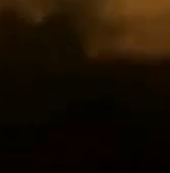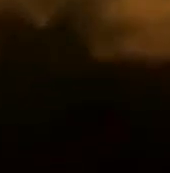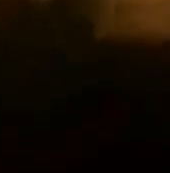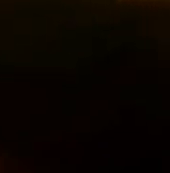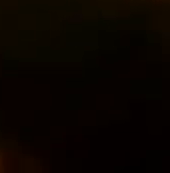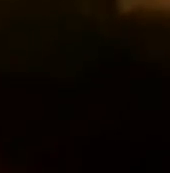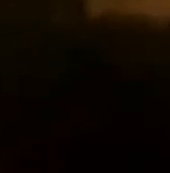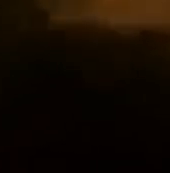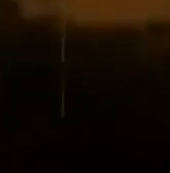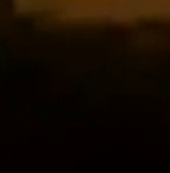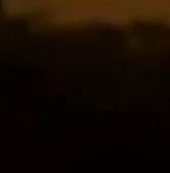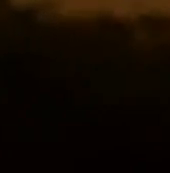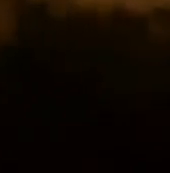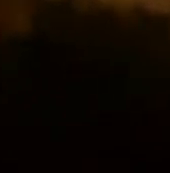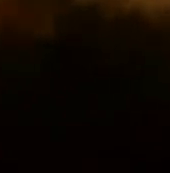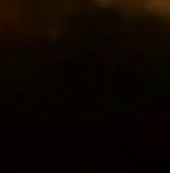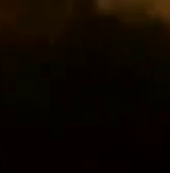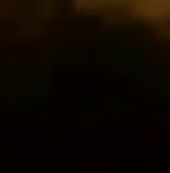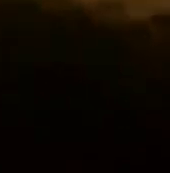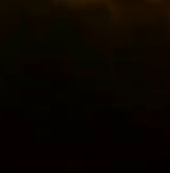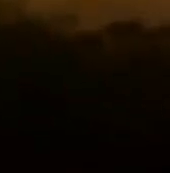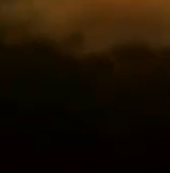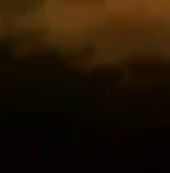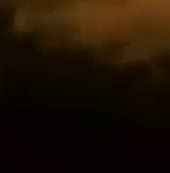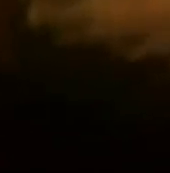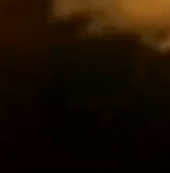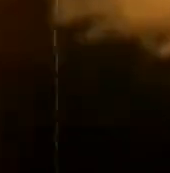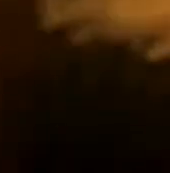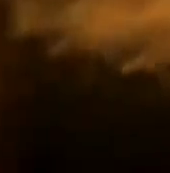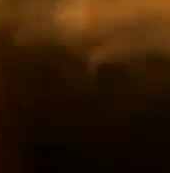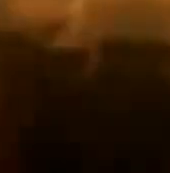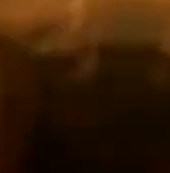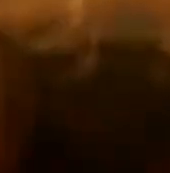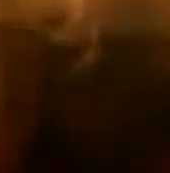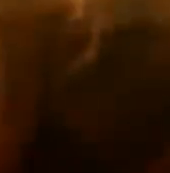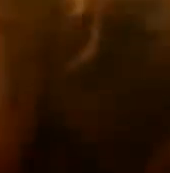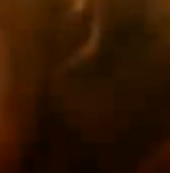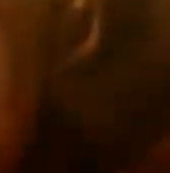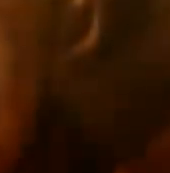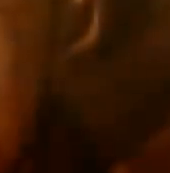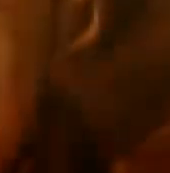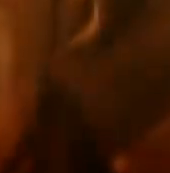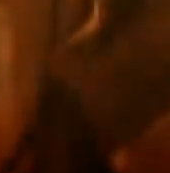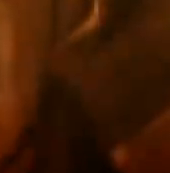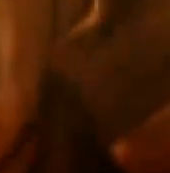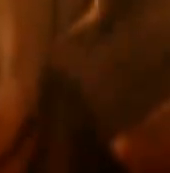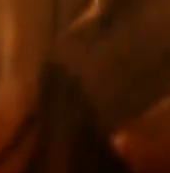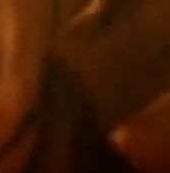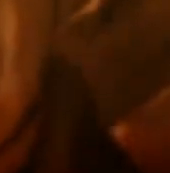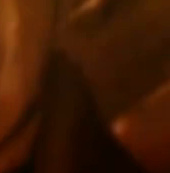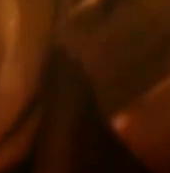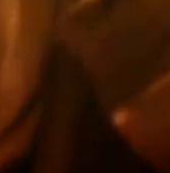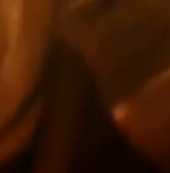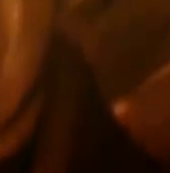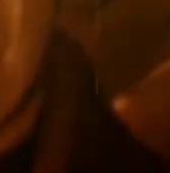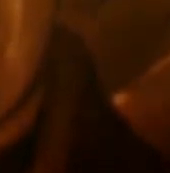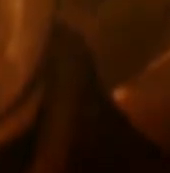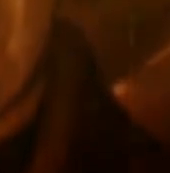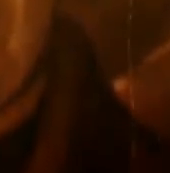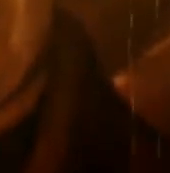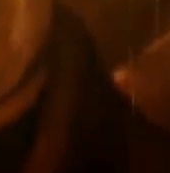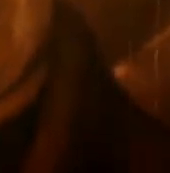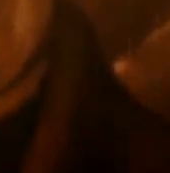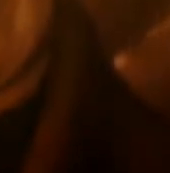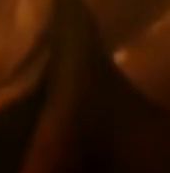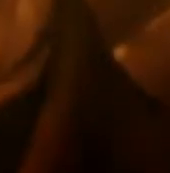La madrugada del 16 de septiembre de 1810, el cura Miguel Hidalgo y Costilla llamó al pueblo de la